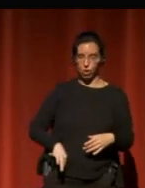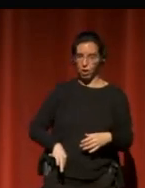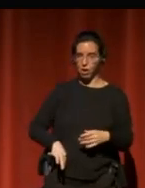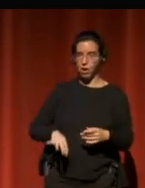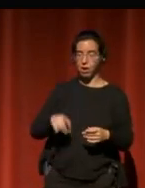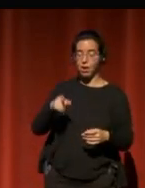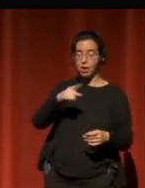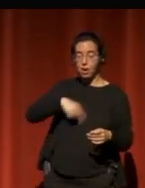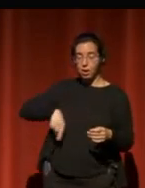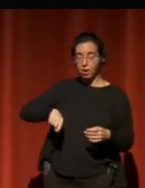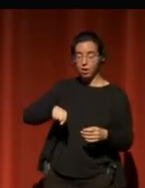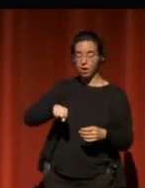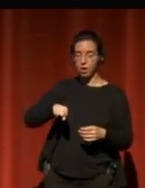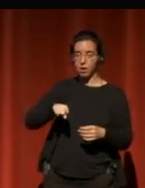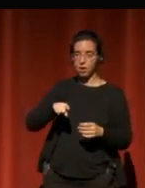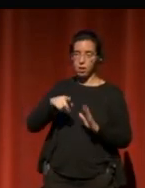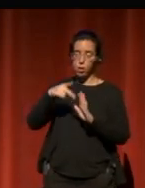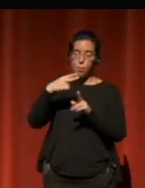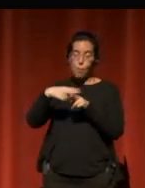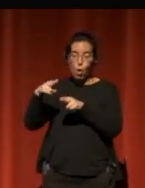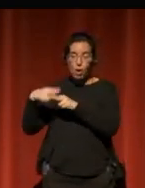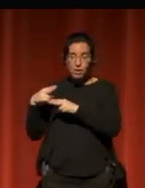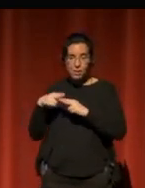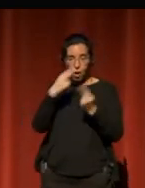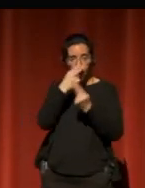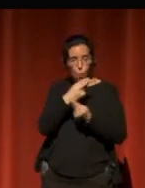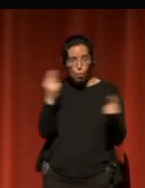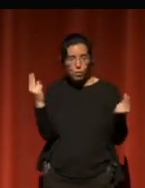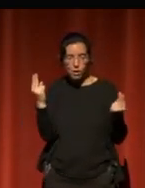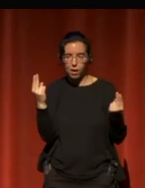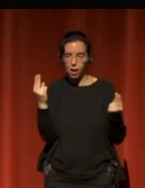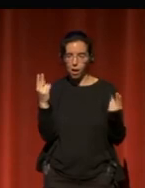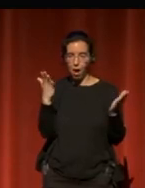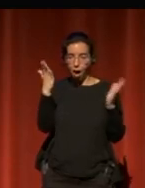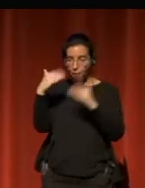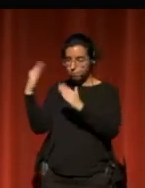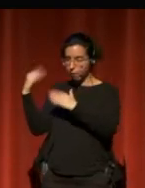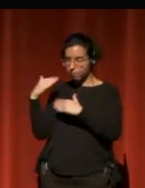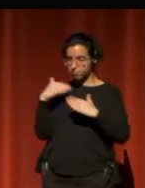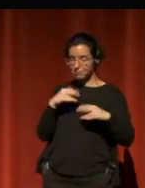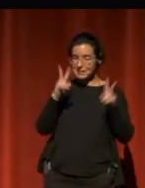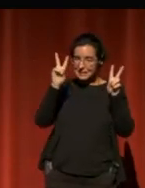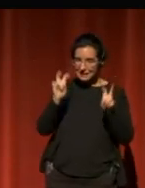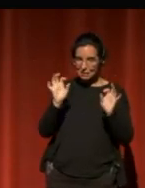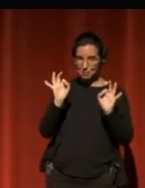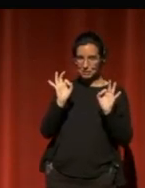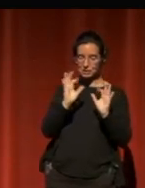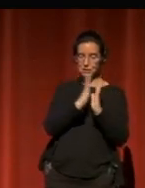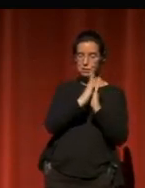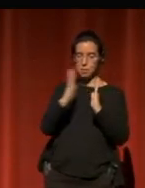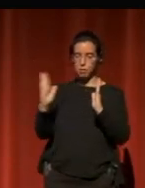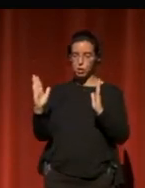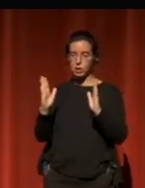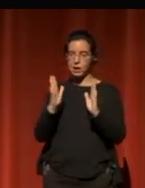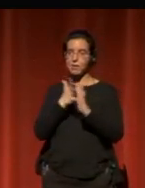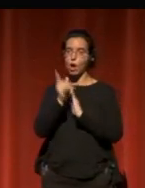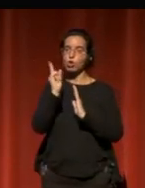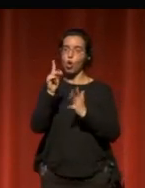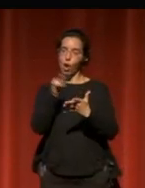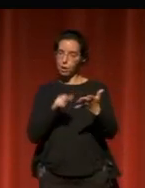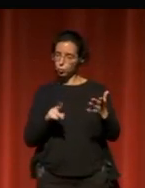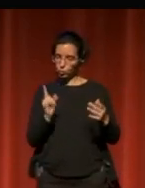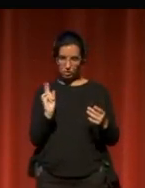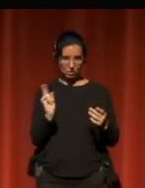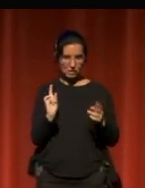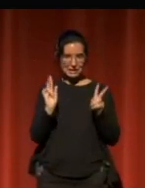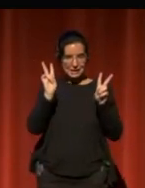la carencia de políticas públicas en materia de bibliotecas, que va más allá de lectura,